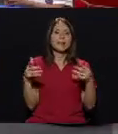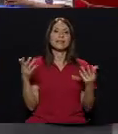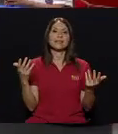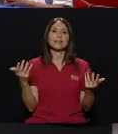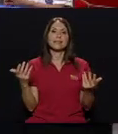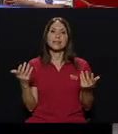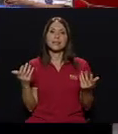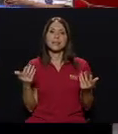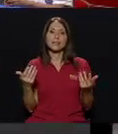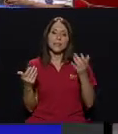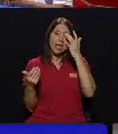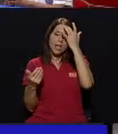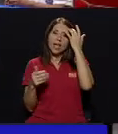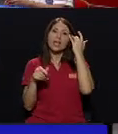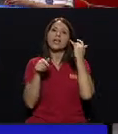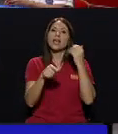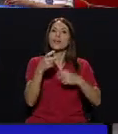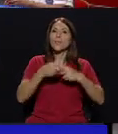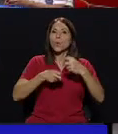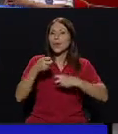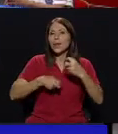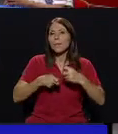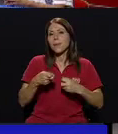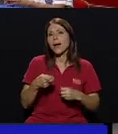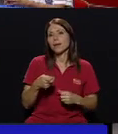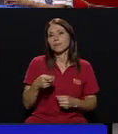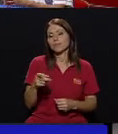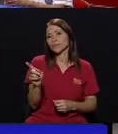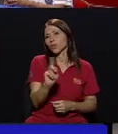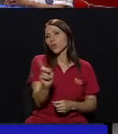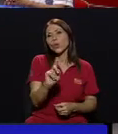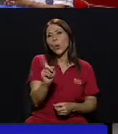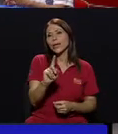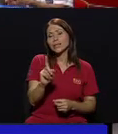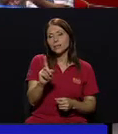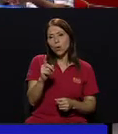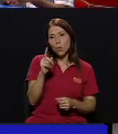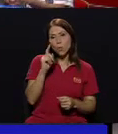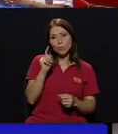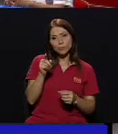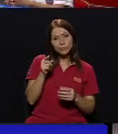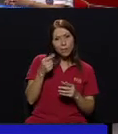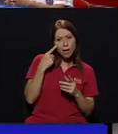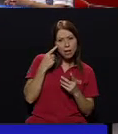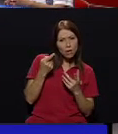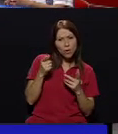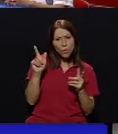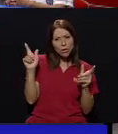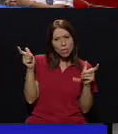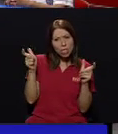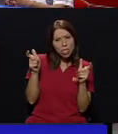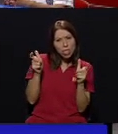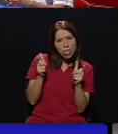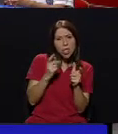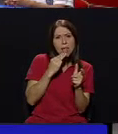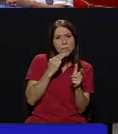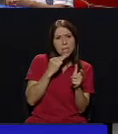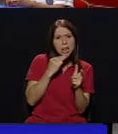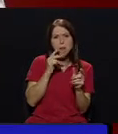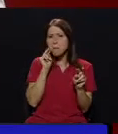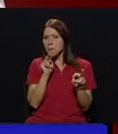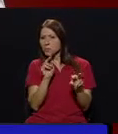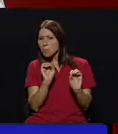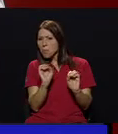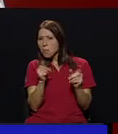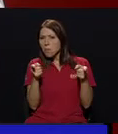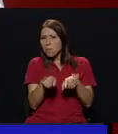sectores, en lugares. Hay lugares en los cuales el problema no ha sido como muy evidente, la producción no ha mermado,